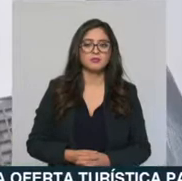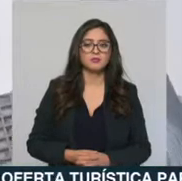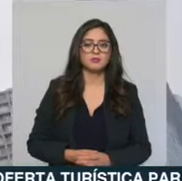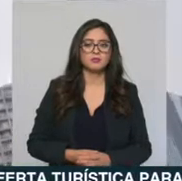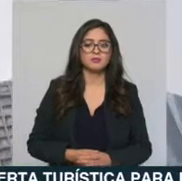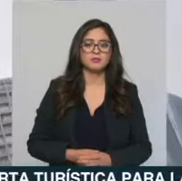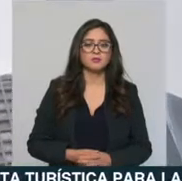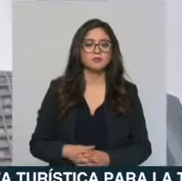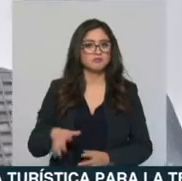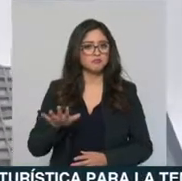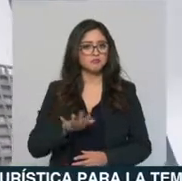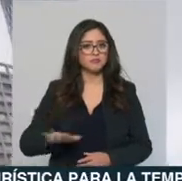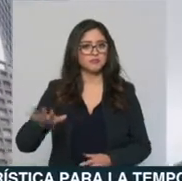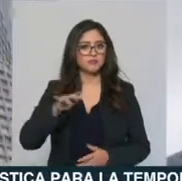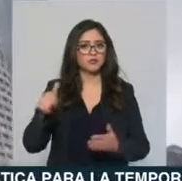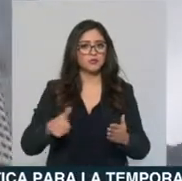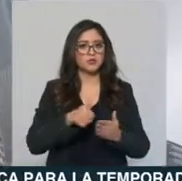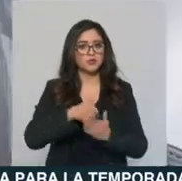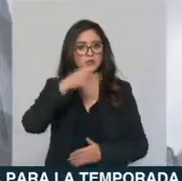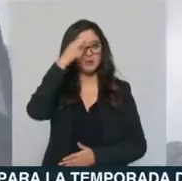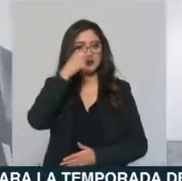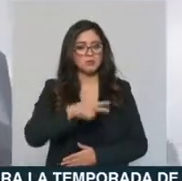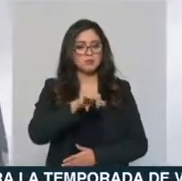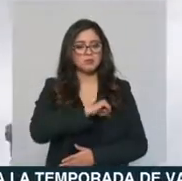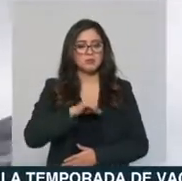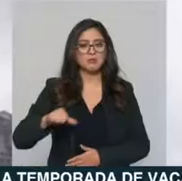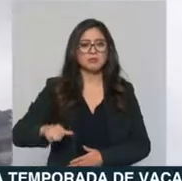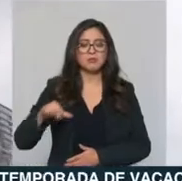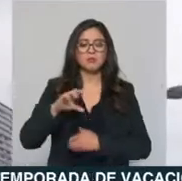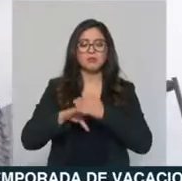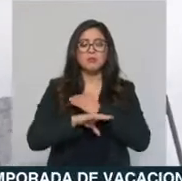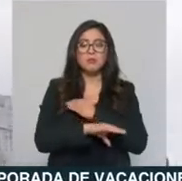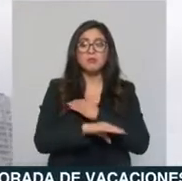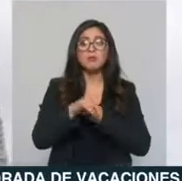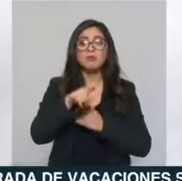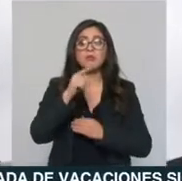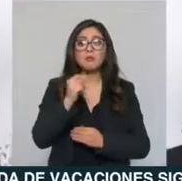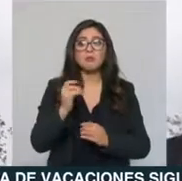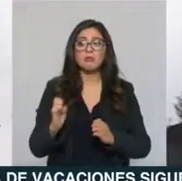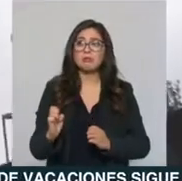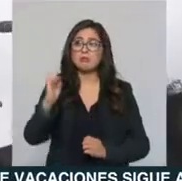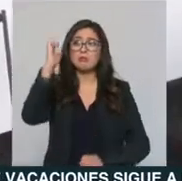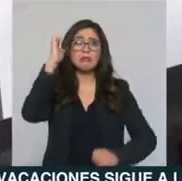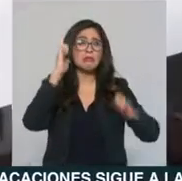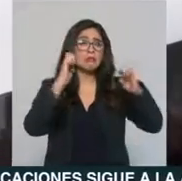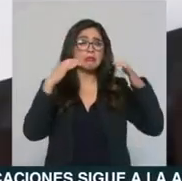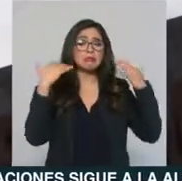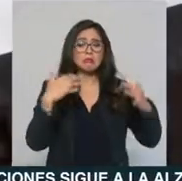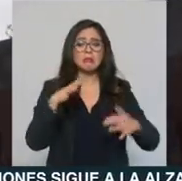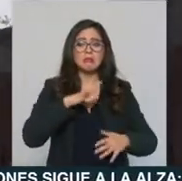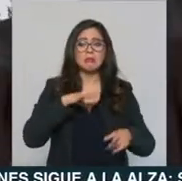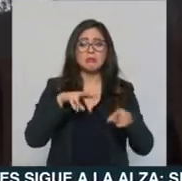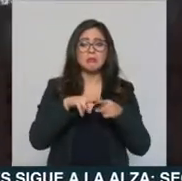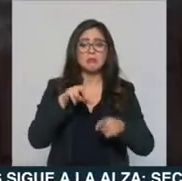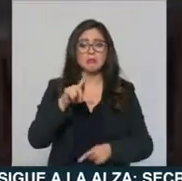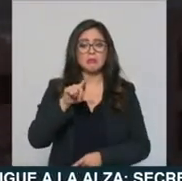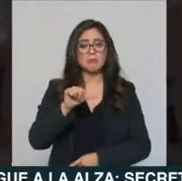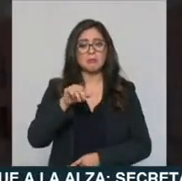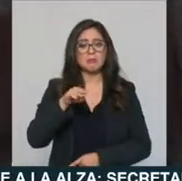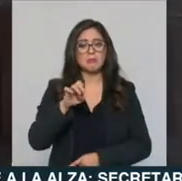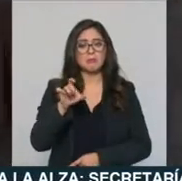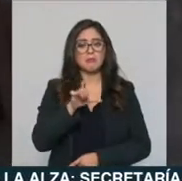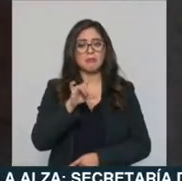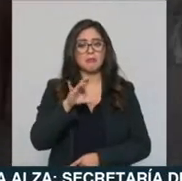Al poniente de la Ciudad de México, en la alcaldía Coajimalpa y ante imponentes rascacielos, se encuentra el Parque La Mexicana, un